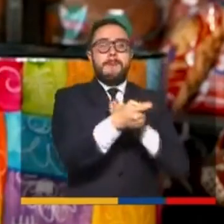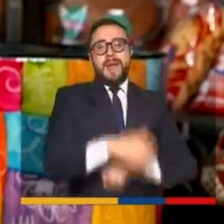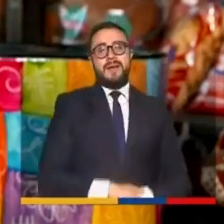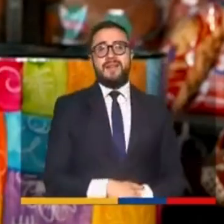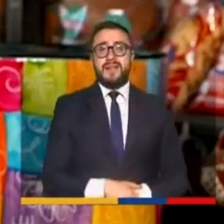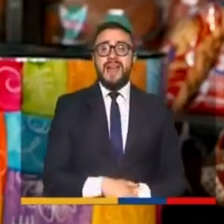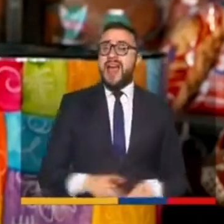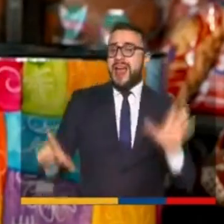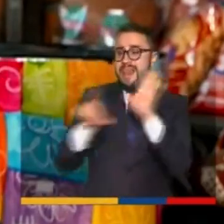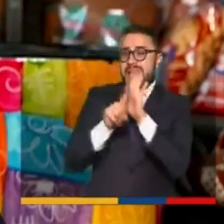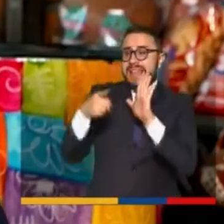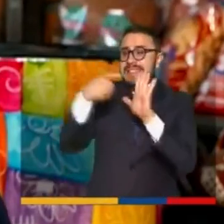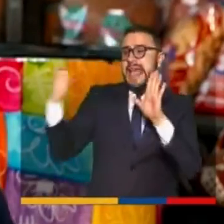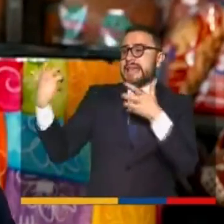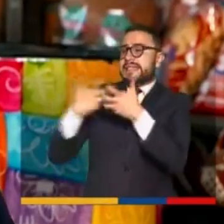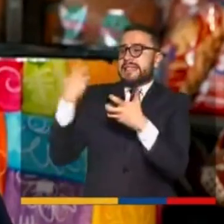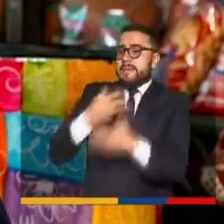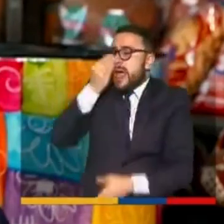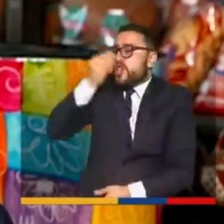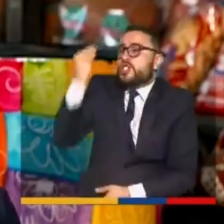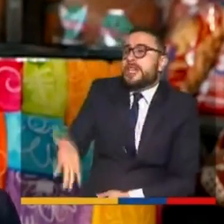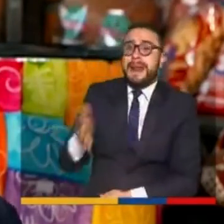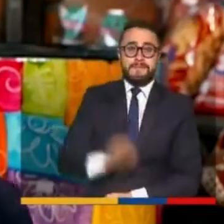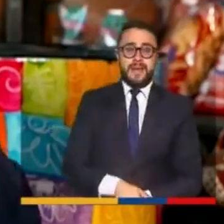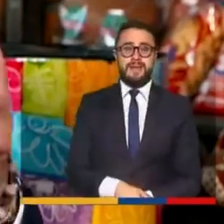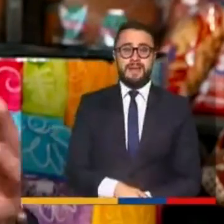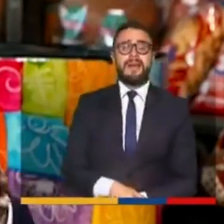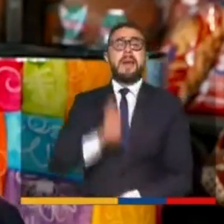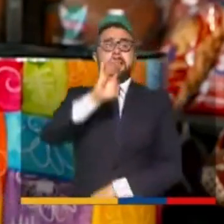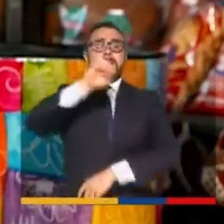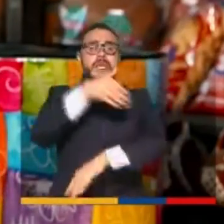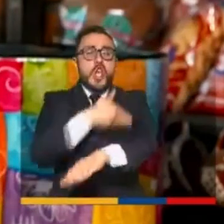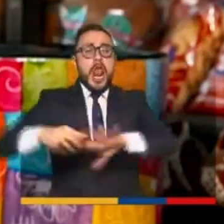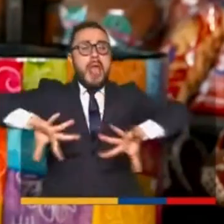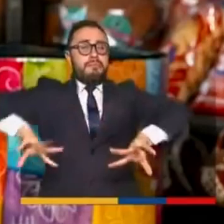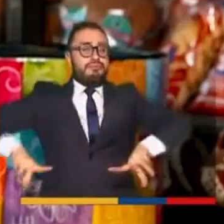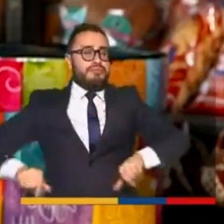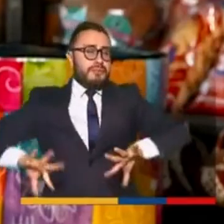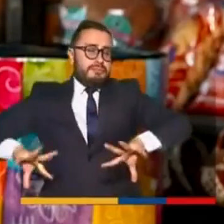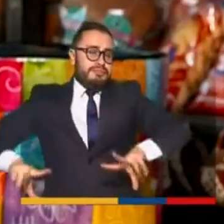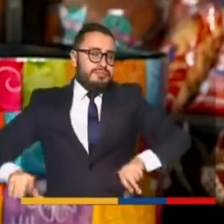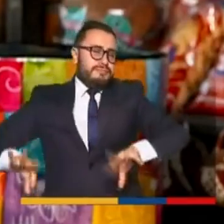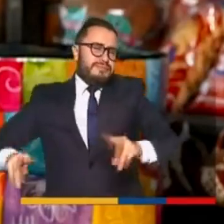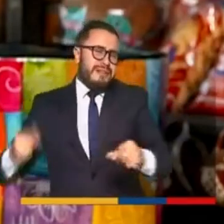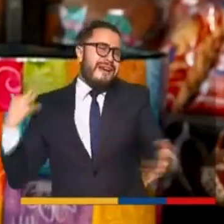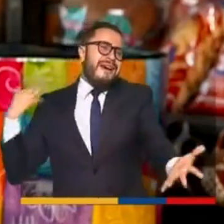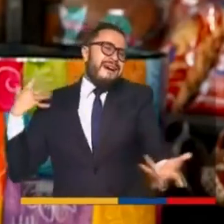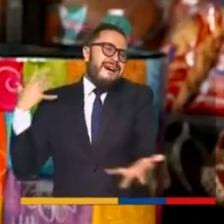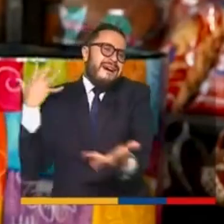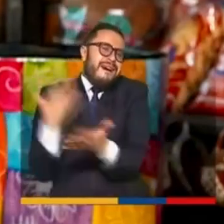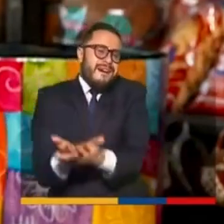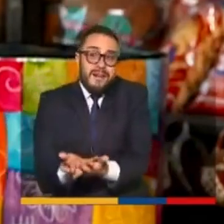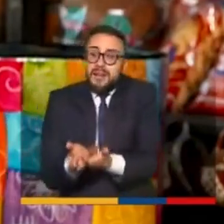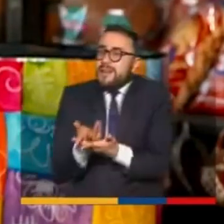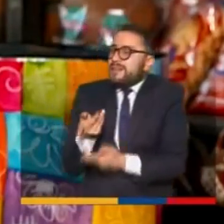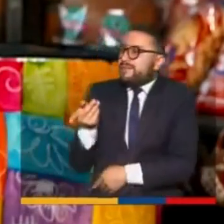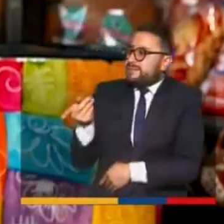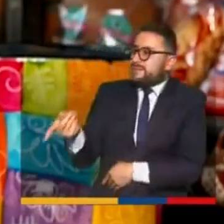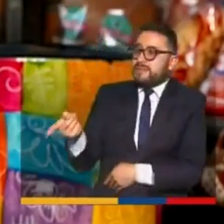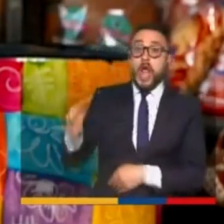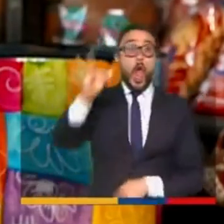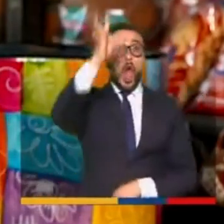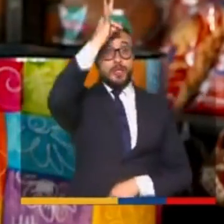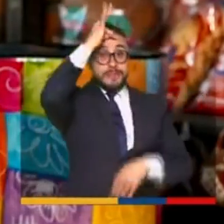no sirve. Se están robando por decenas de billones de pesos en los últimos años los recursos mientras se cierran